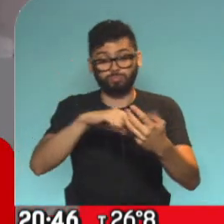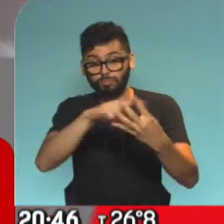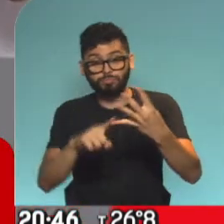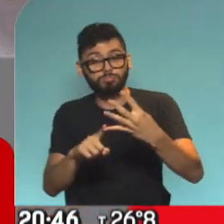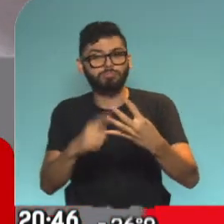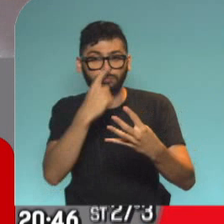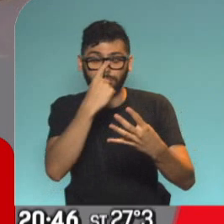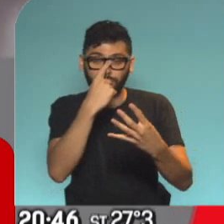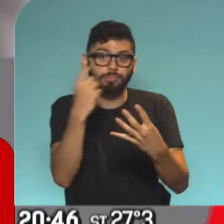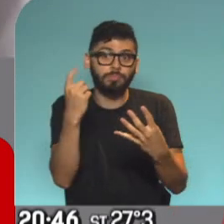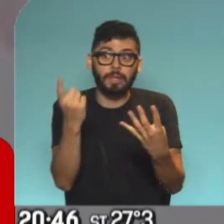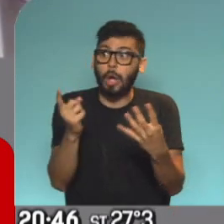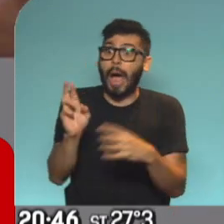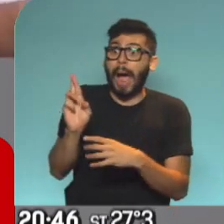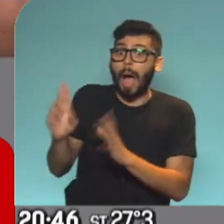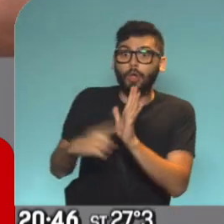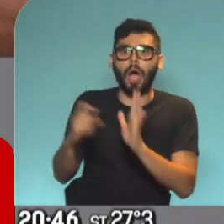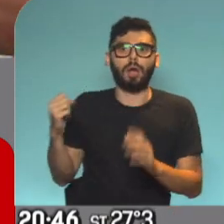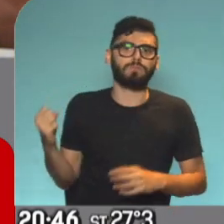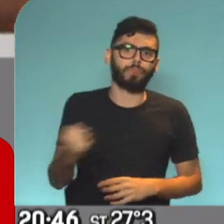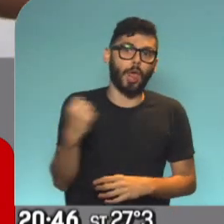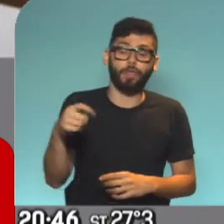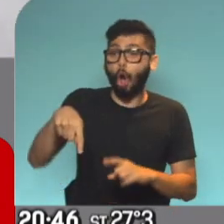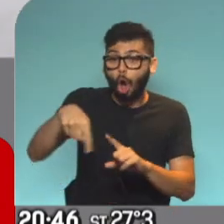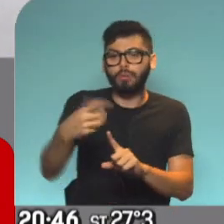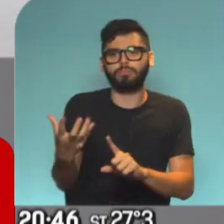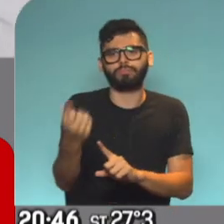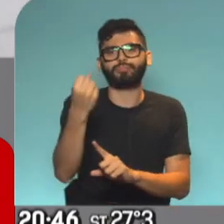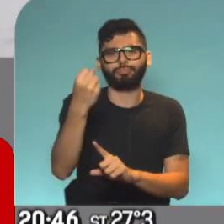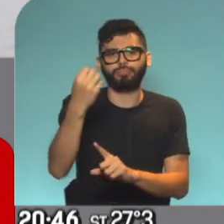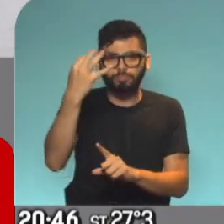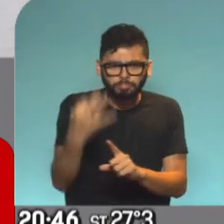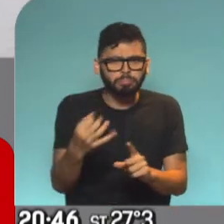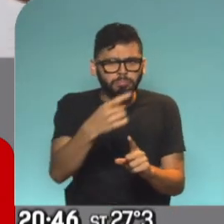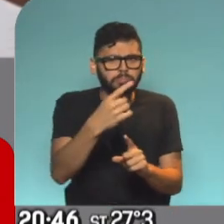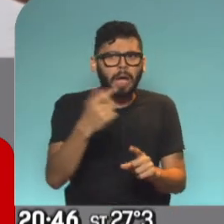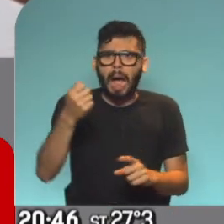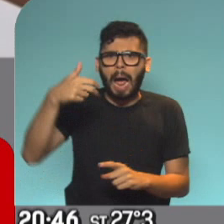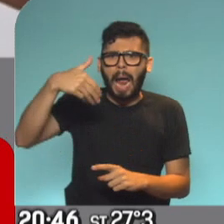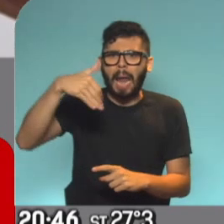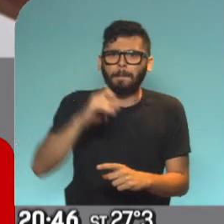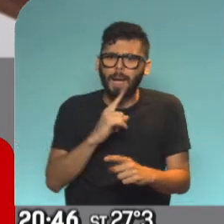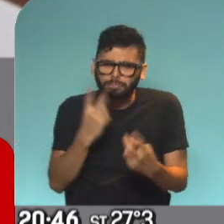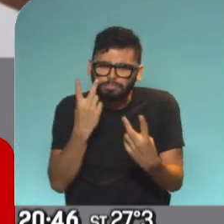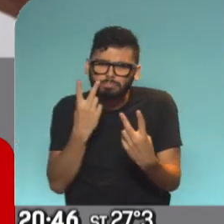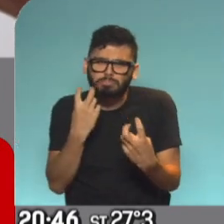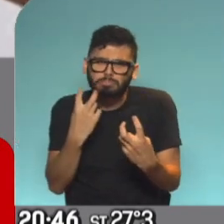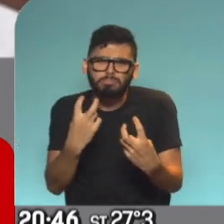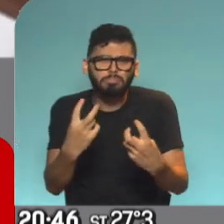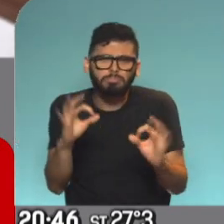importante tener esta autorización. Y es lo que hoy se ha conseguido a partir de los estudios rigurosos de la ANMAT, que es una